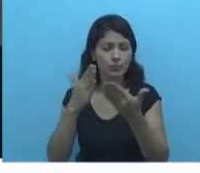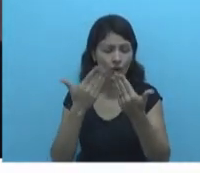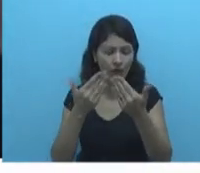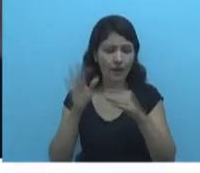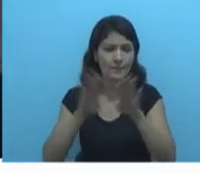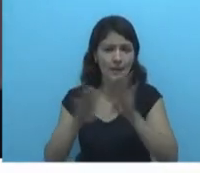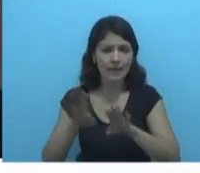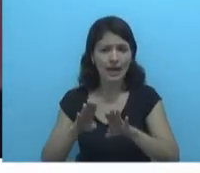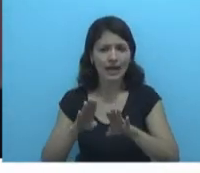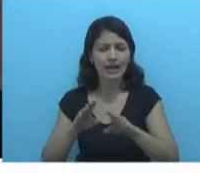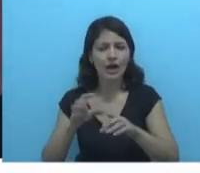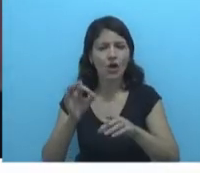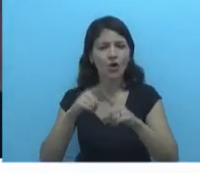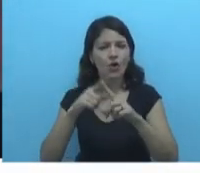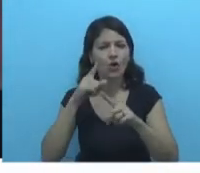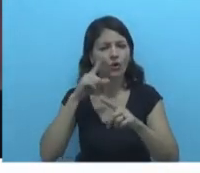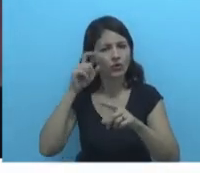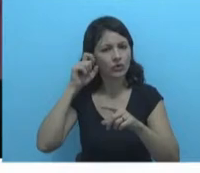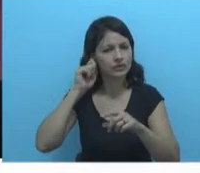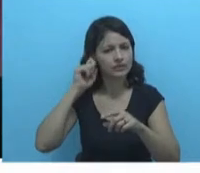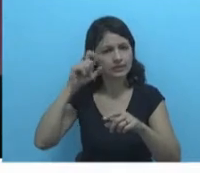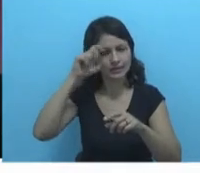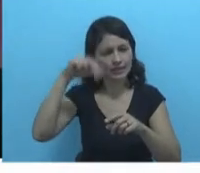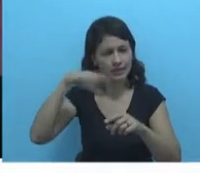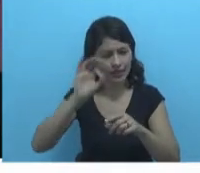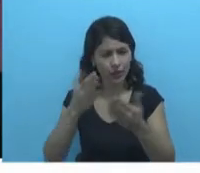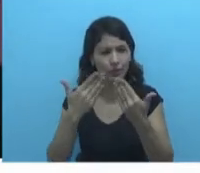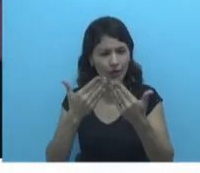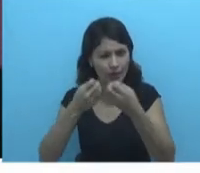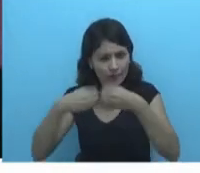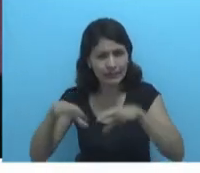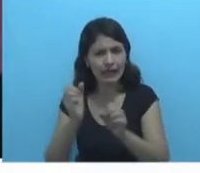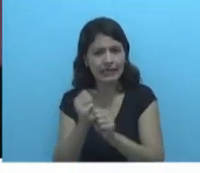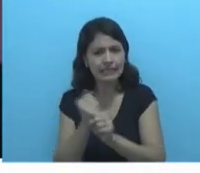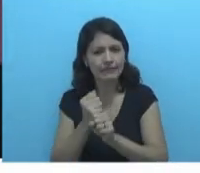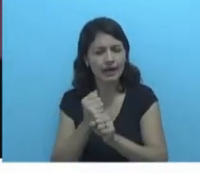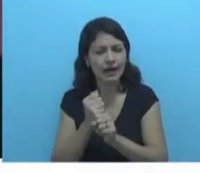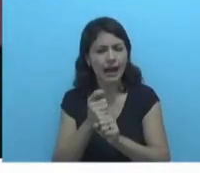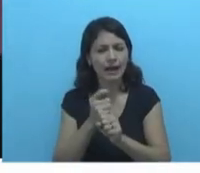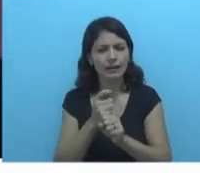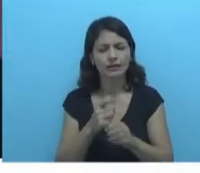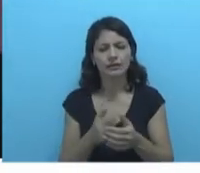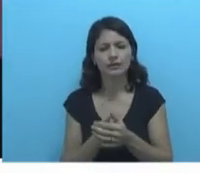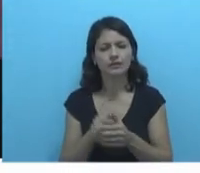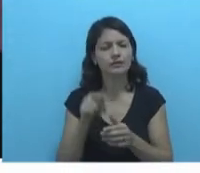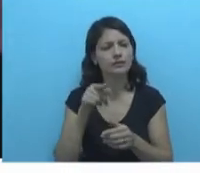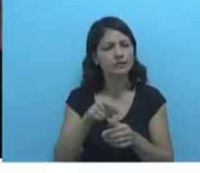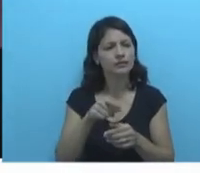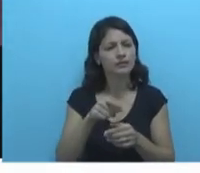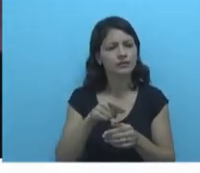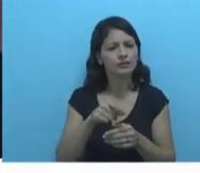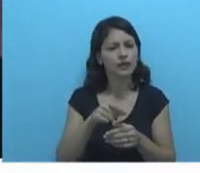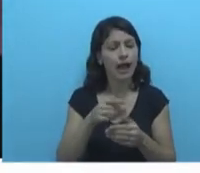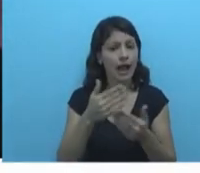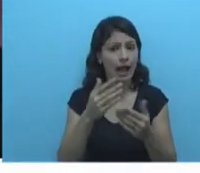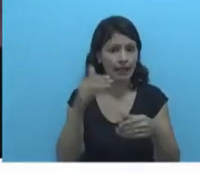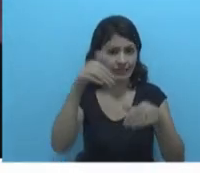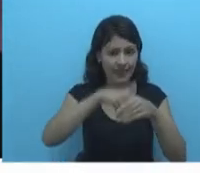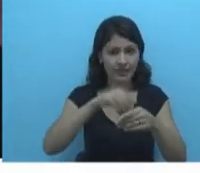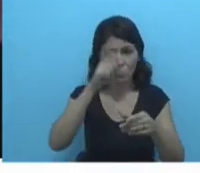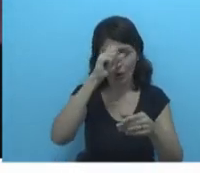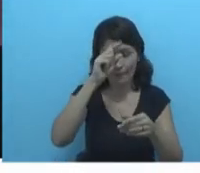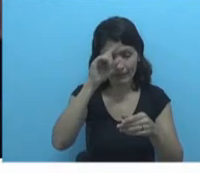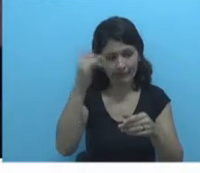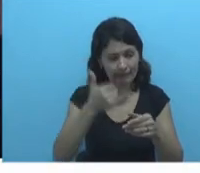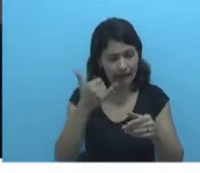de la provincia para tenerlo listo ante una emergencia. El generador de oxígeno instalado en el hospital aún no